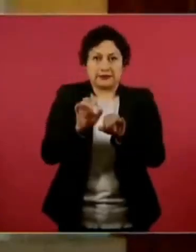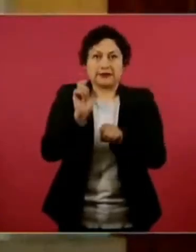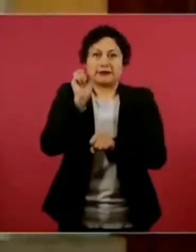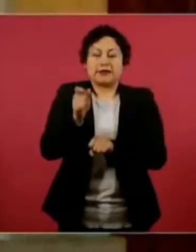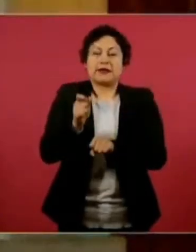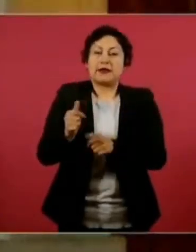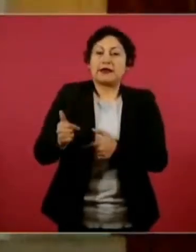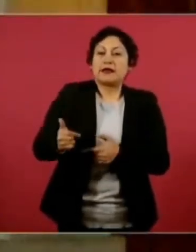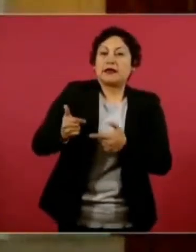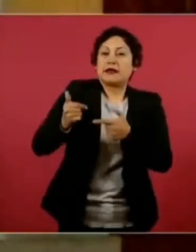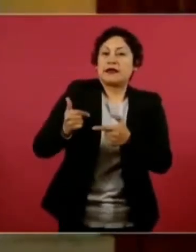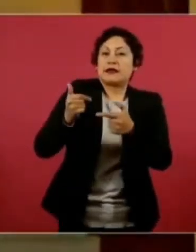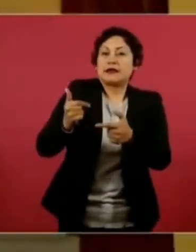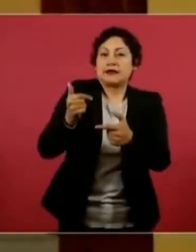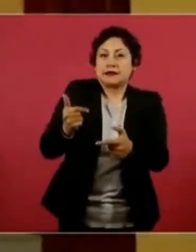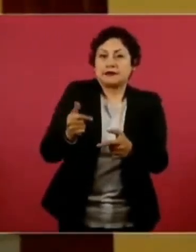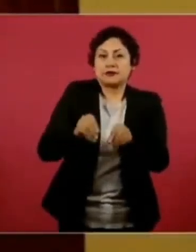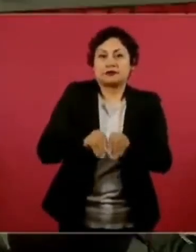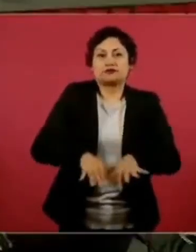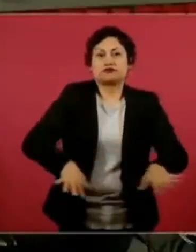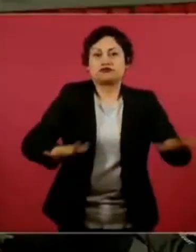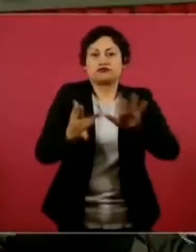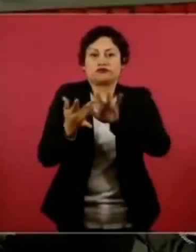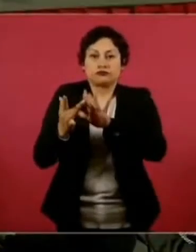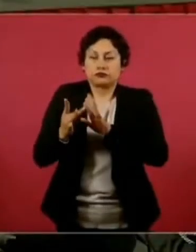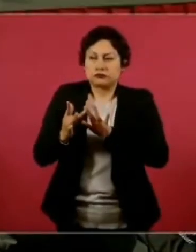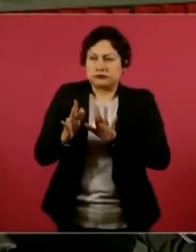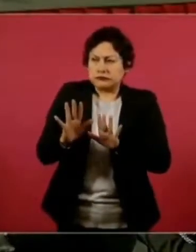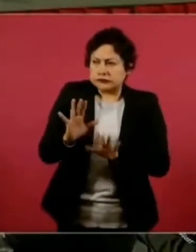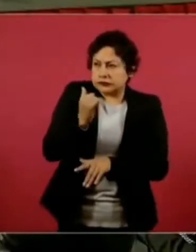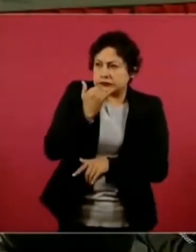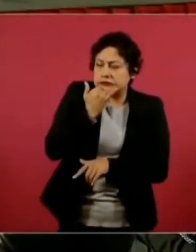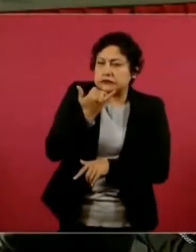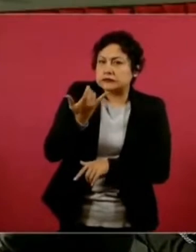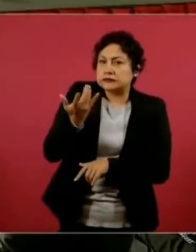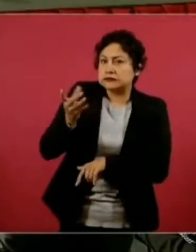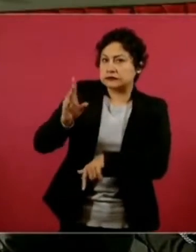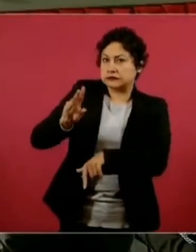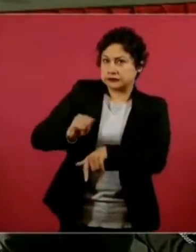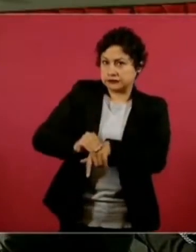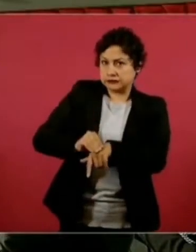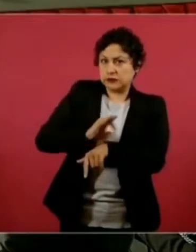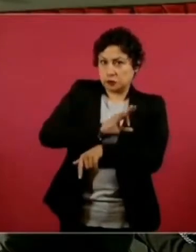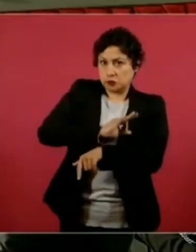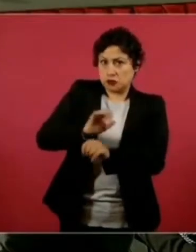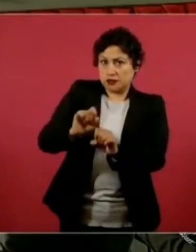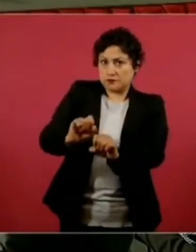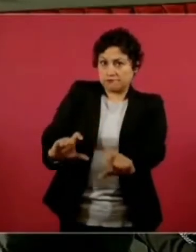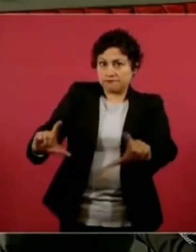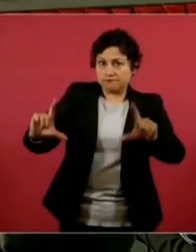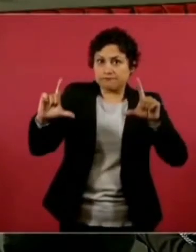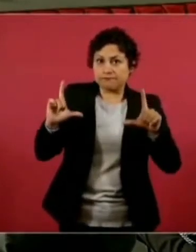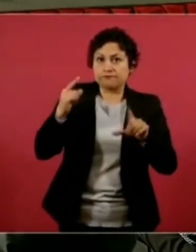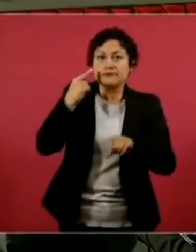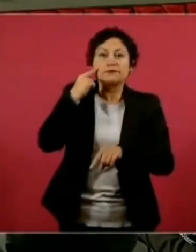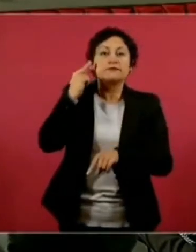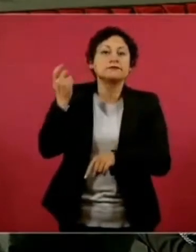generación. No sé si sería factible que pudiéramos hacer un acercamiento a esta zona.